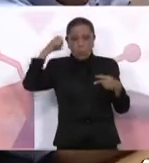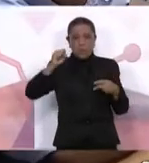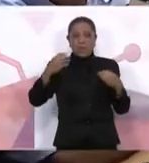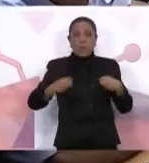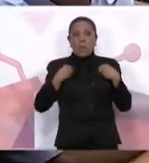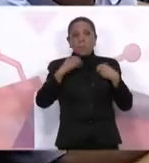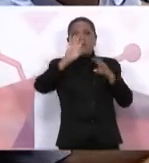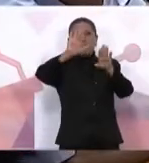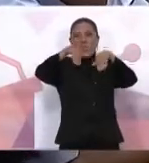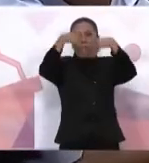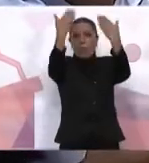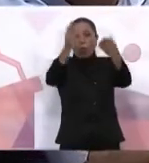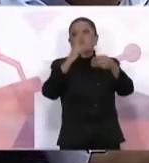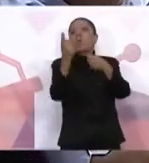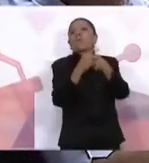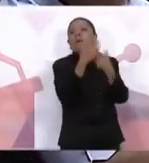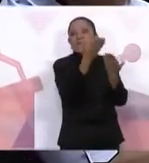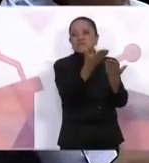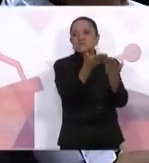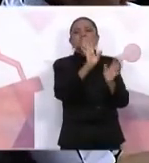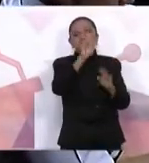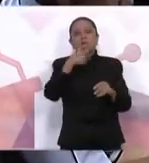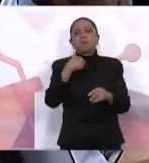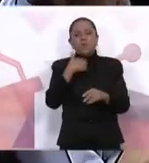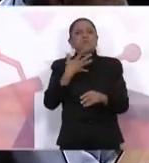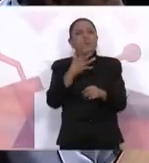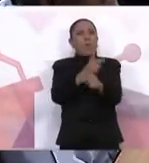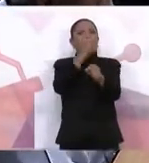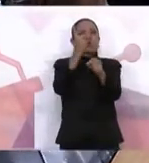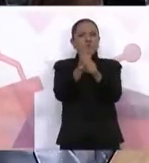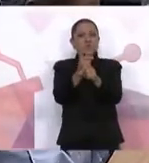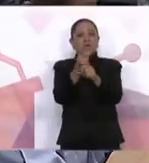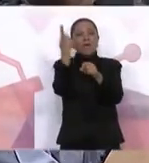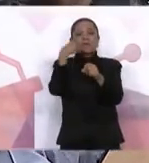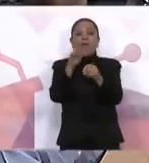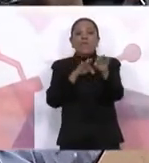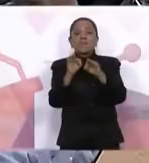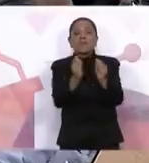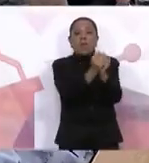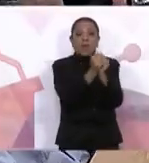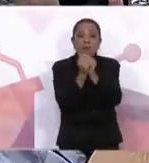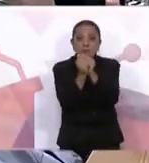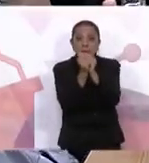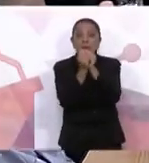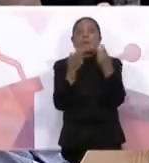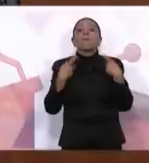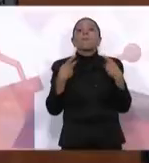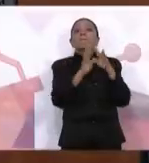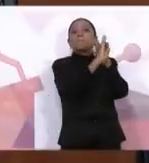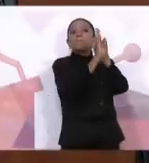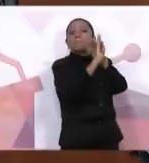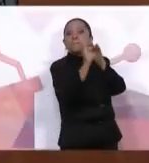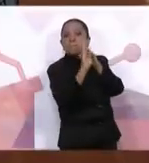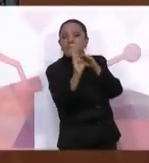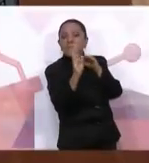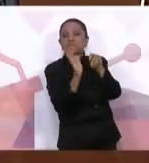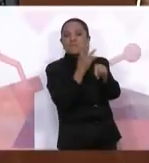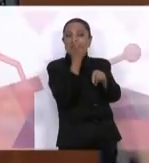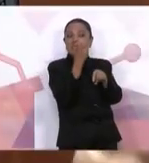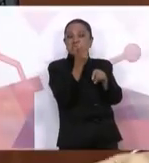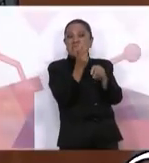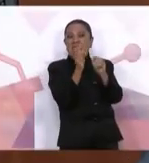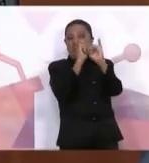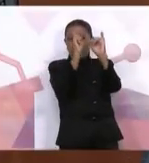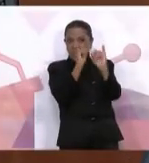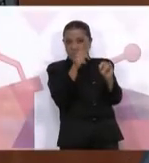con los migrantes pero lugar seguir organizando los en eeuu la figura del club de emigrantes es importante para que tengan